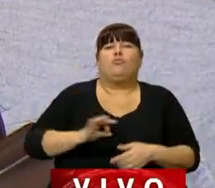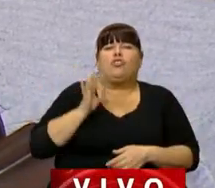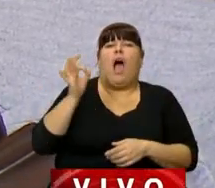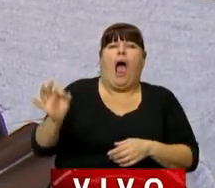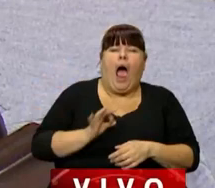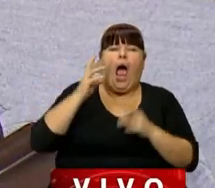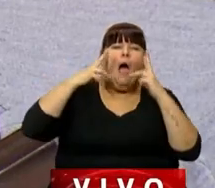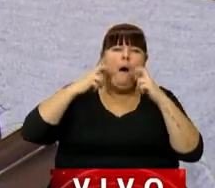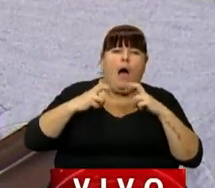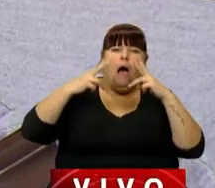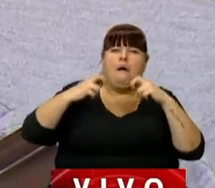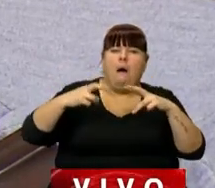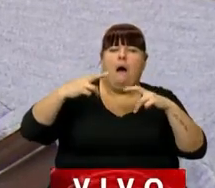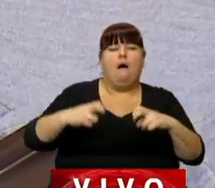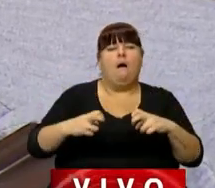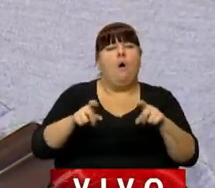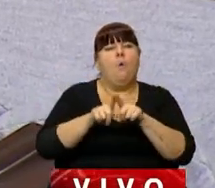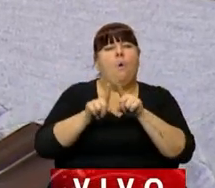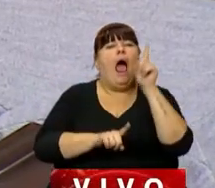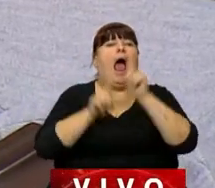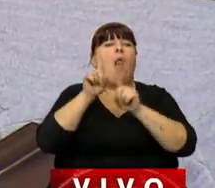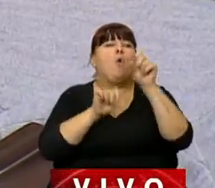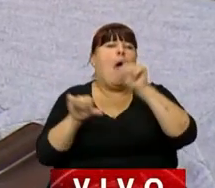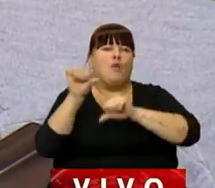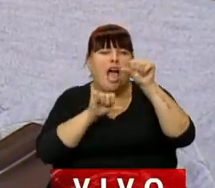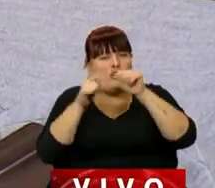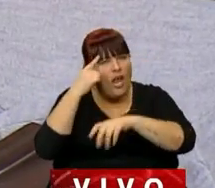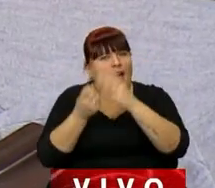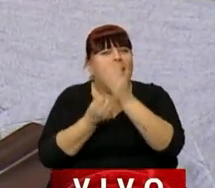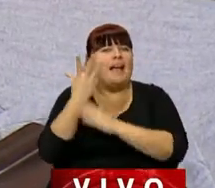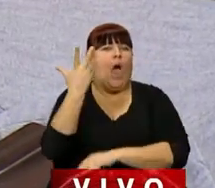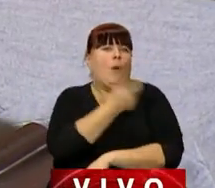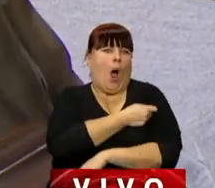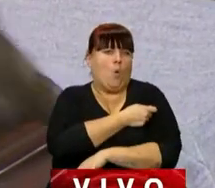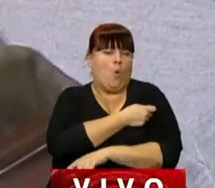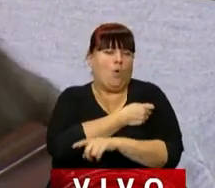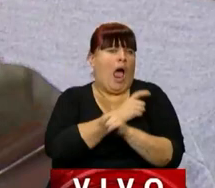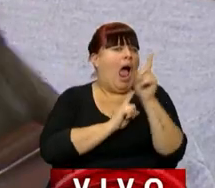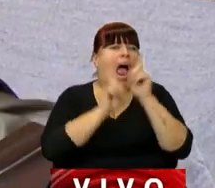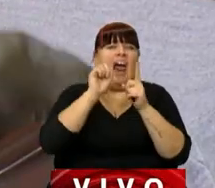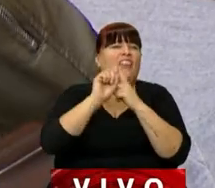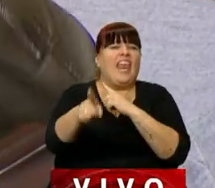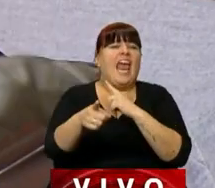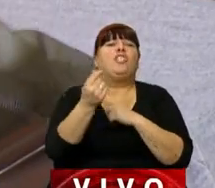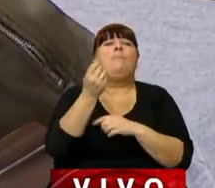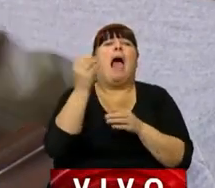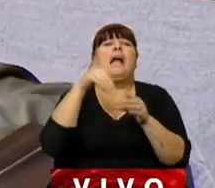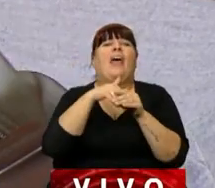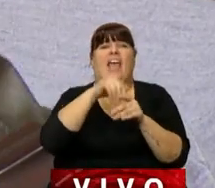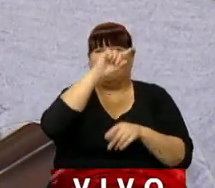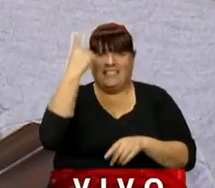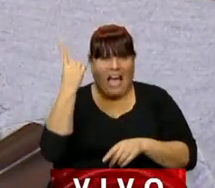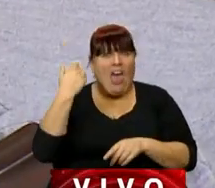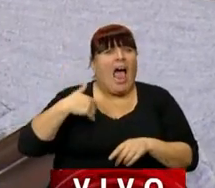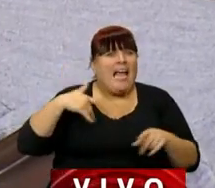años y años de investigación unos pocos laboratorios desarrollaron la vacuna algunos directamente con fondos del estado en